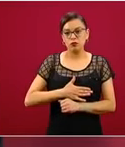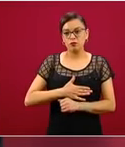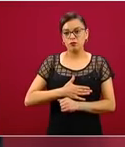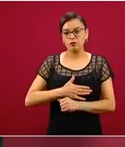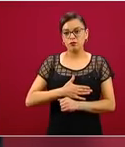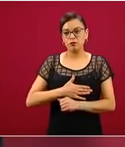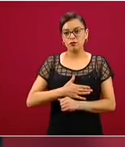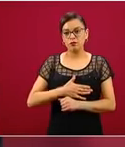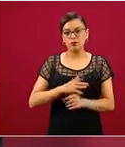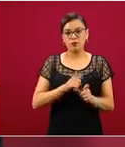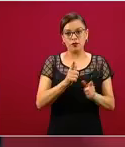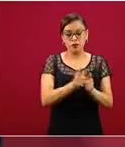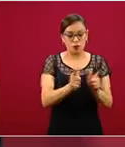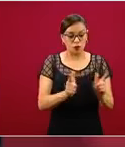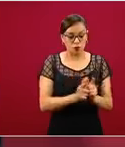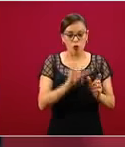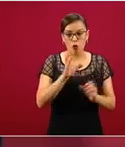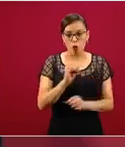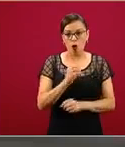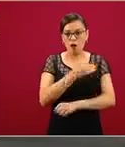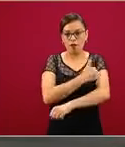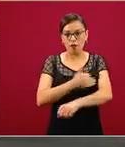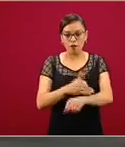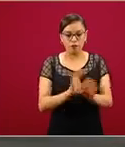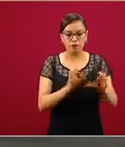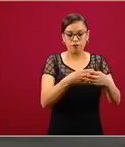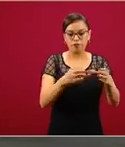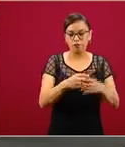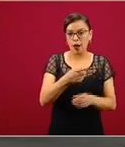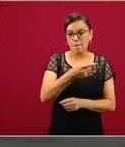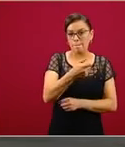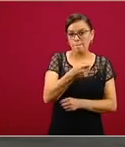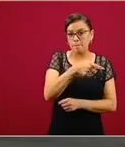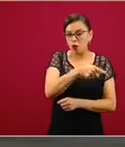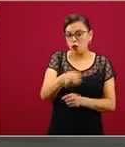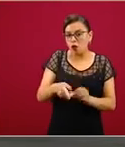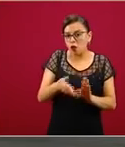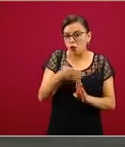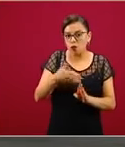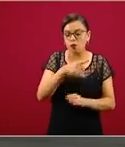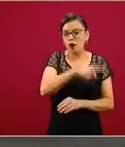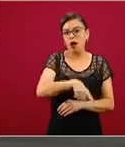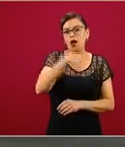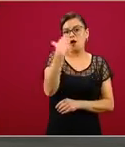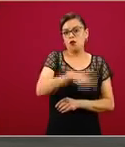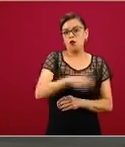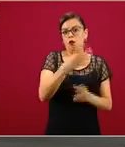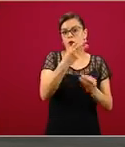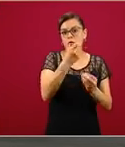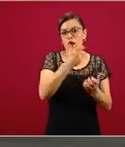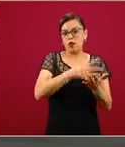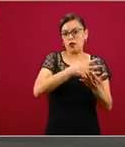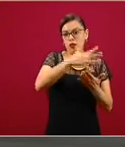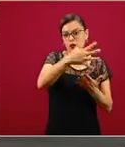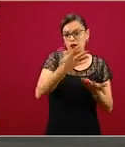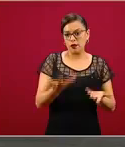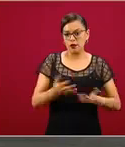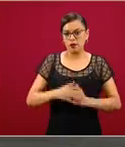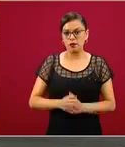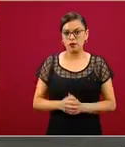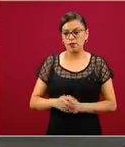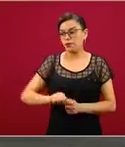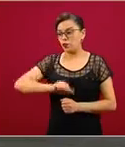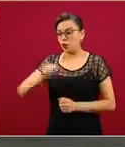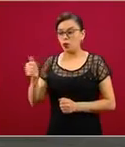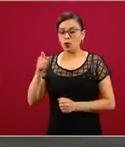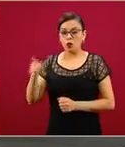en unas pocas familias o personas, y en cambio tenemos muy poco recurso, ni